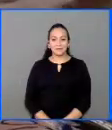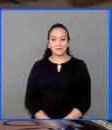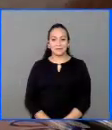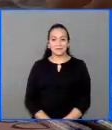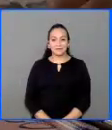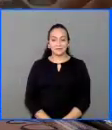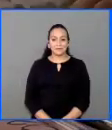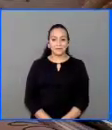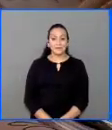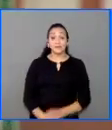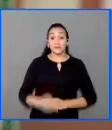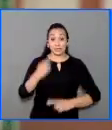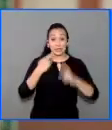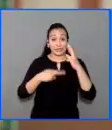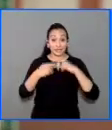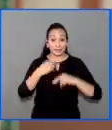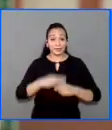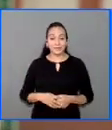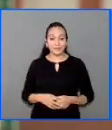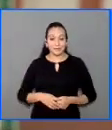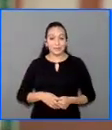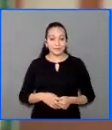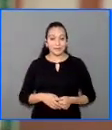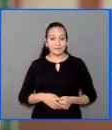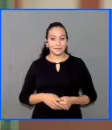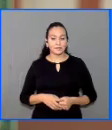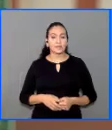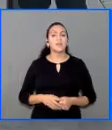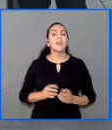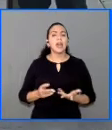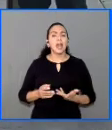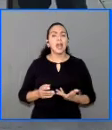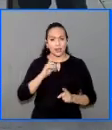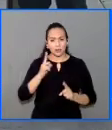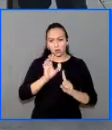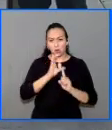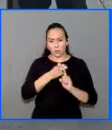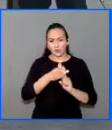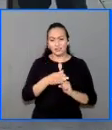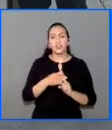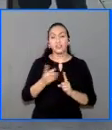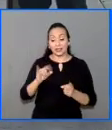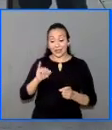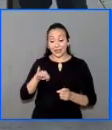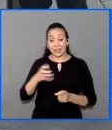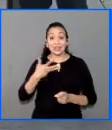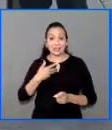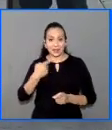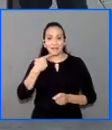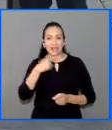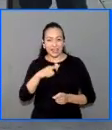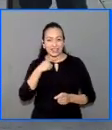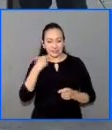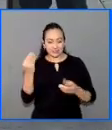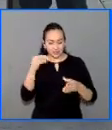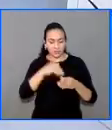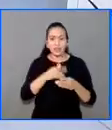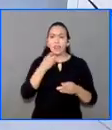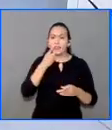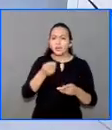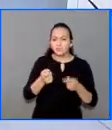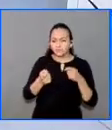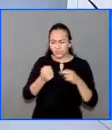Al regresar, la Comisión de Quejas del INE negó medidas cautelares contra la difusión de sondeos de